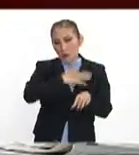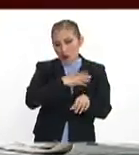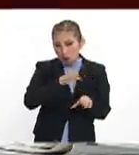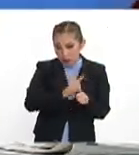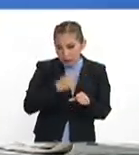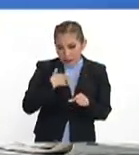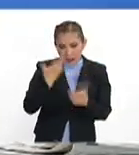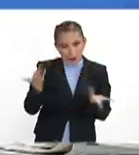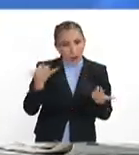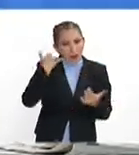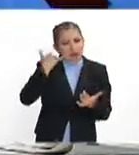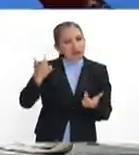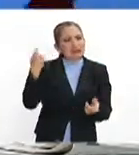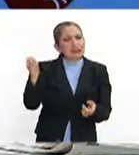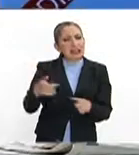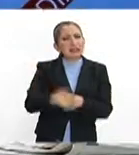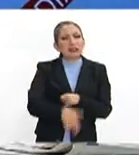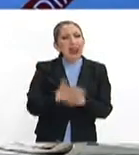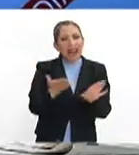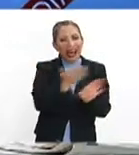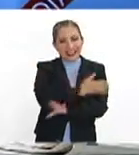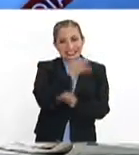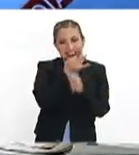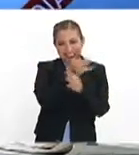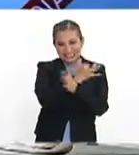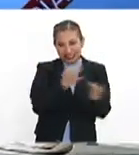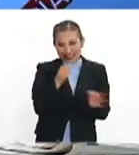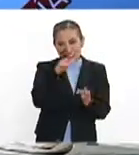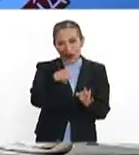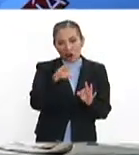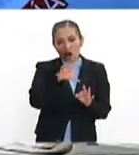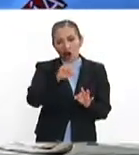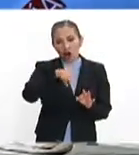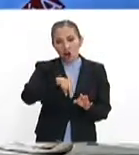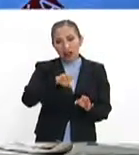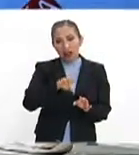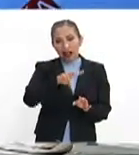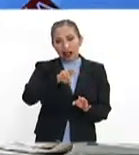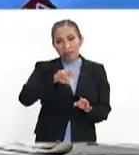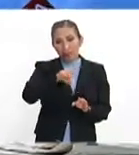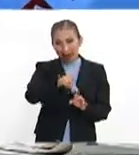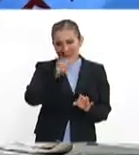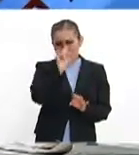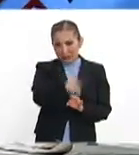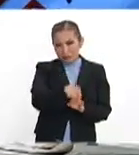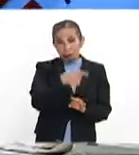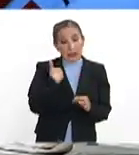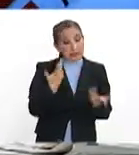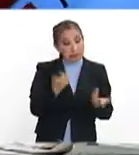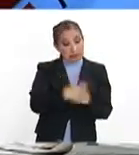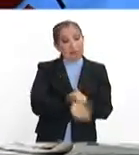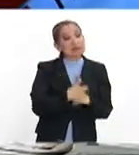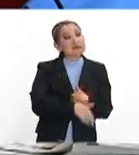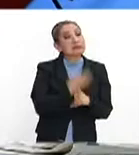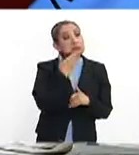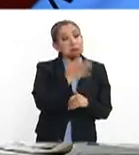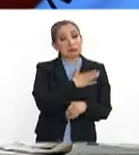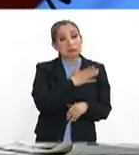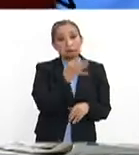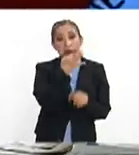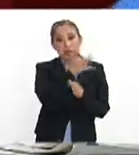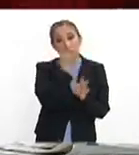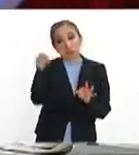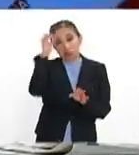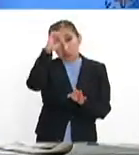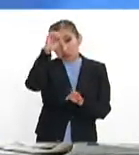días, precisamente para hablar de estos datos que acabamos de dar a conocer, que se dieron durante lo largo de la semana y que por supuesto son buenas noticias. No sé